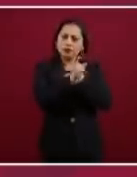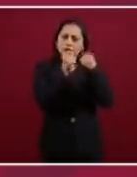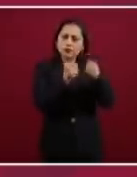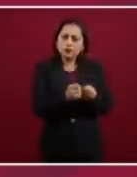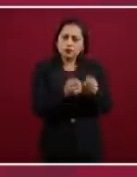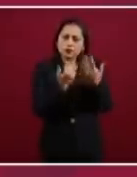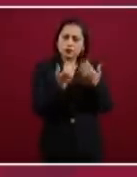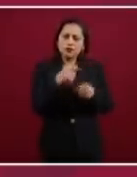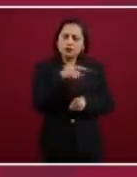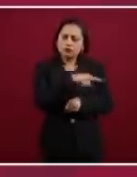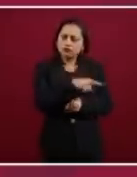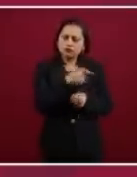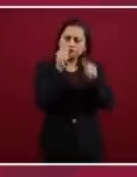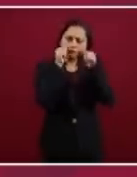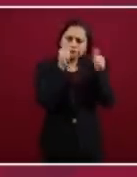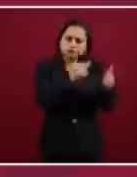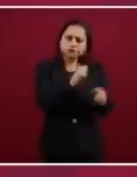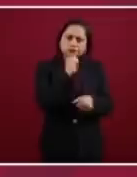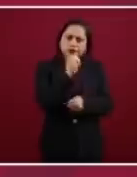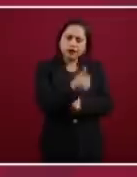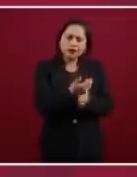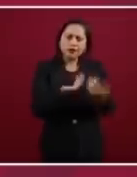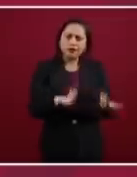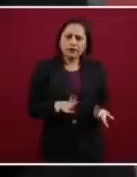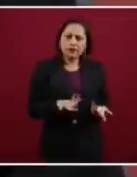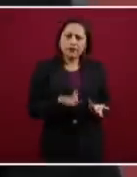bueno fue hasta escenográfico